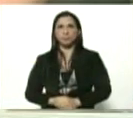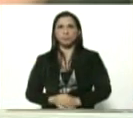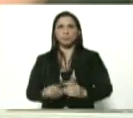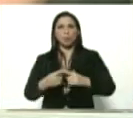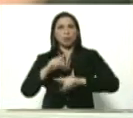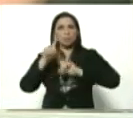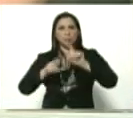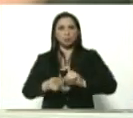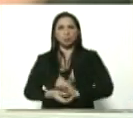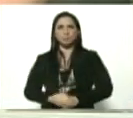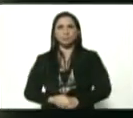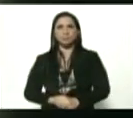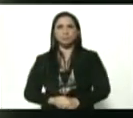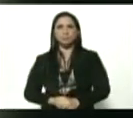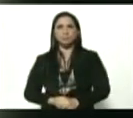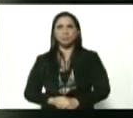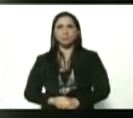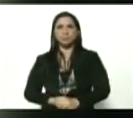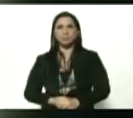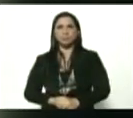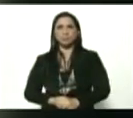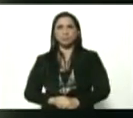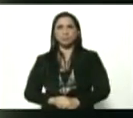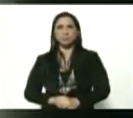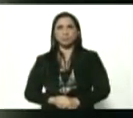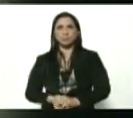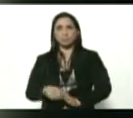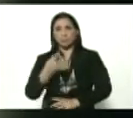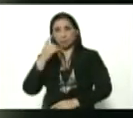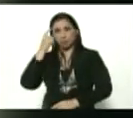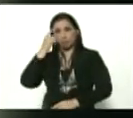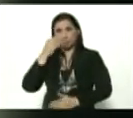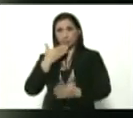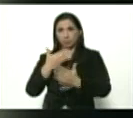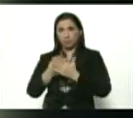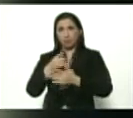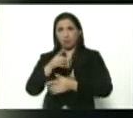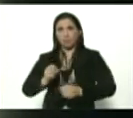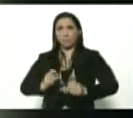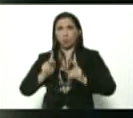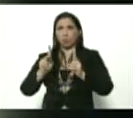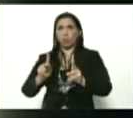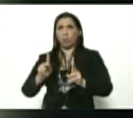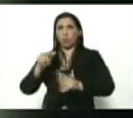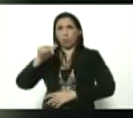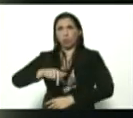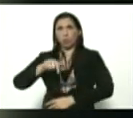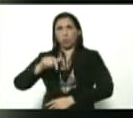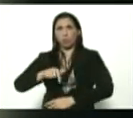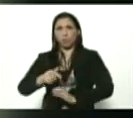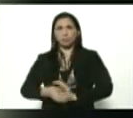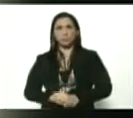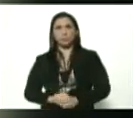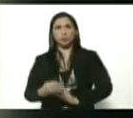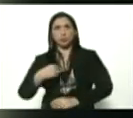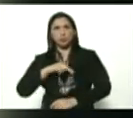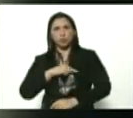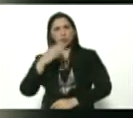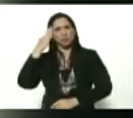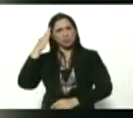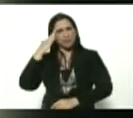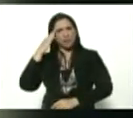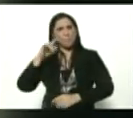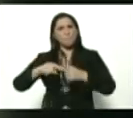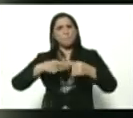Siguiente pregunta. Buenos días, muchas gracias por esa oportunidad. Desde CNN quisiéramos saber cuál es la